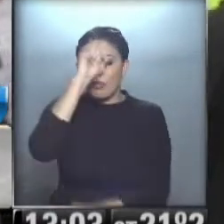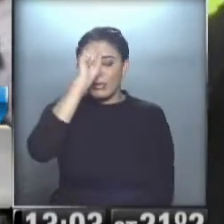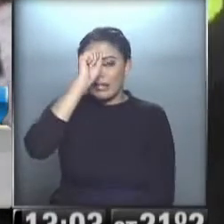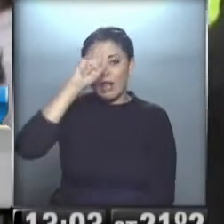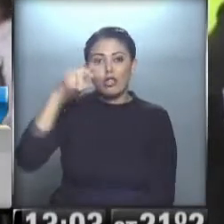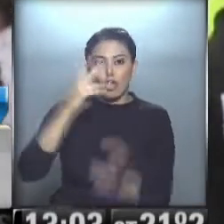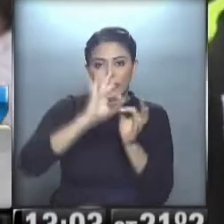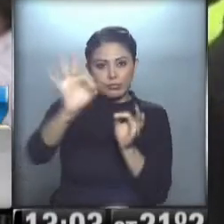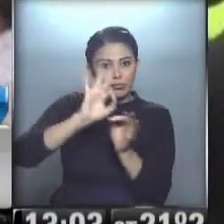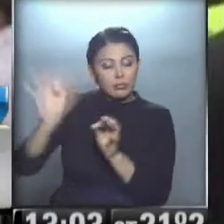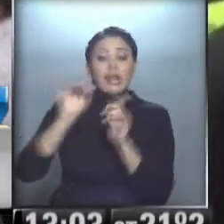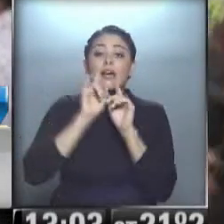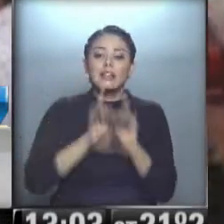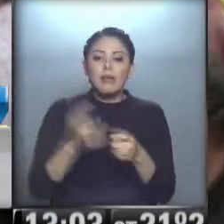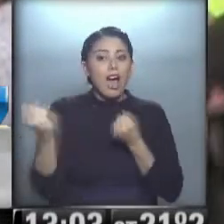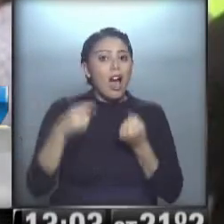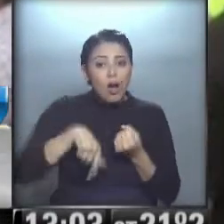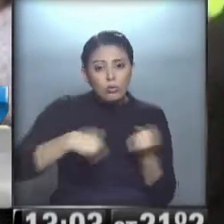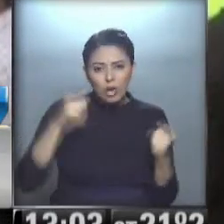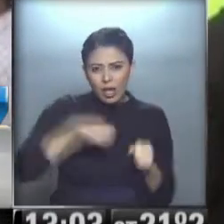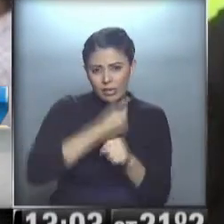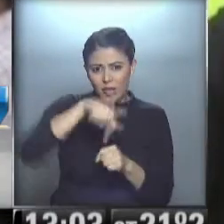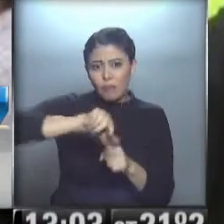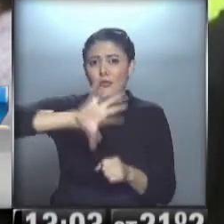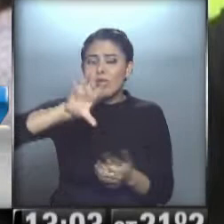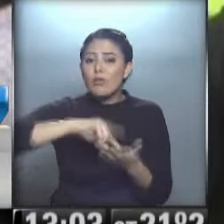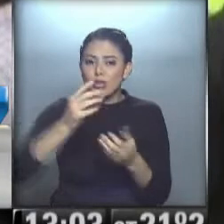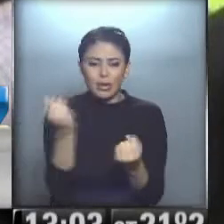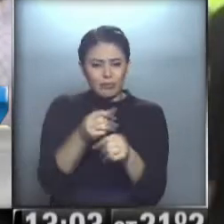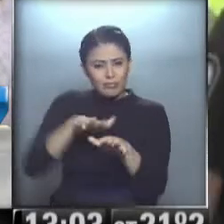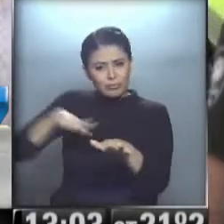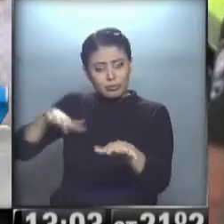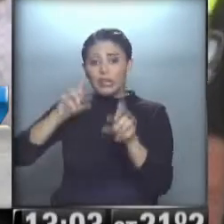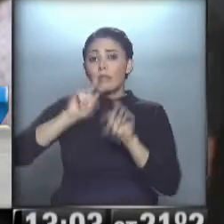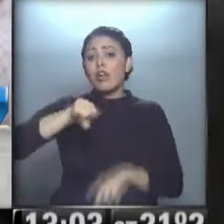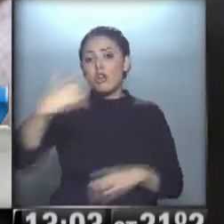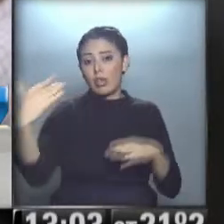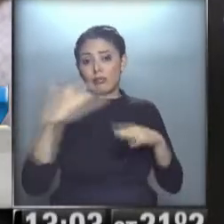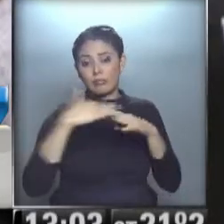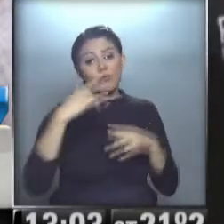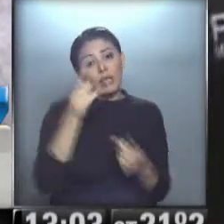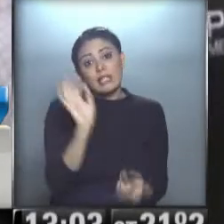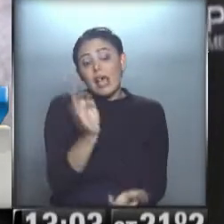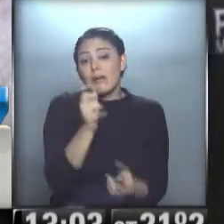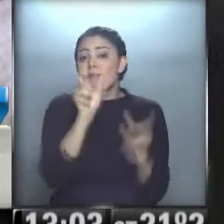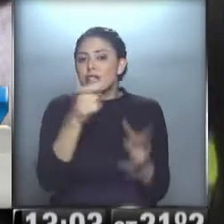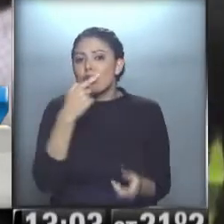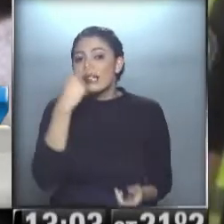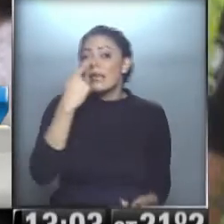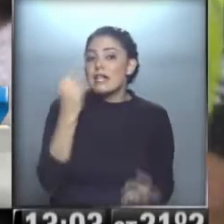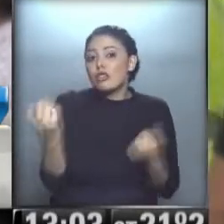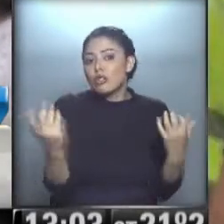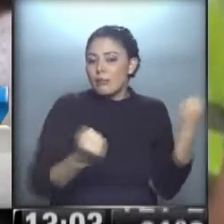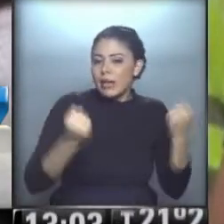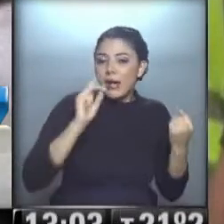Piñero. El tránsito sigue congestionado hacia provincia y en sentido contrario también, porque ustedes saben que el efecto curiosidad genera retrasos